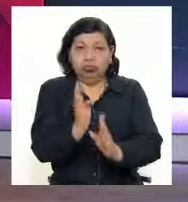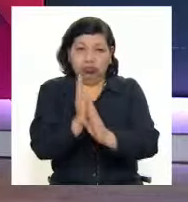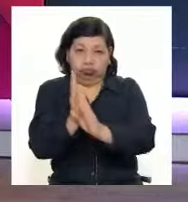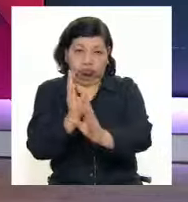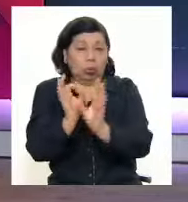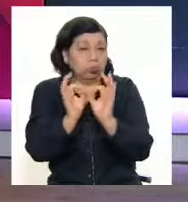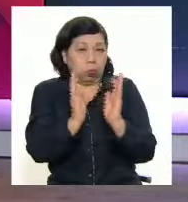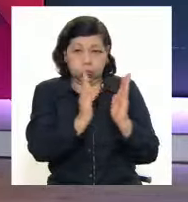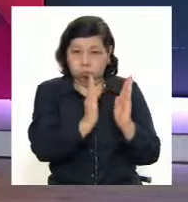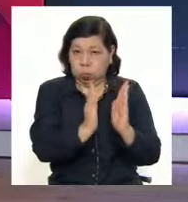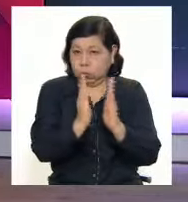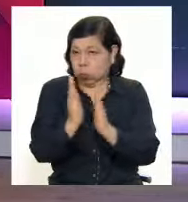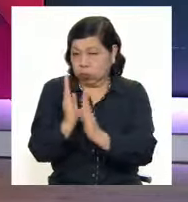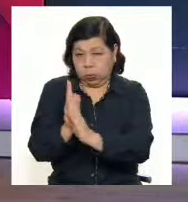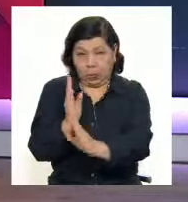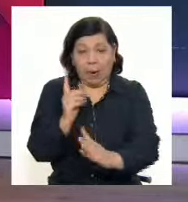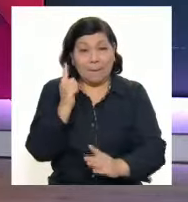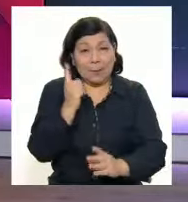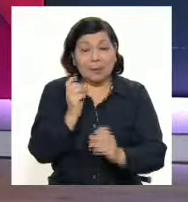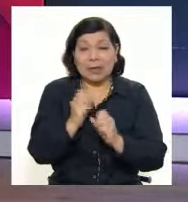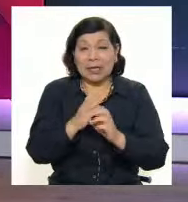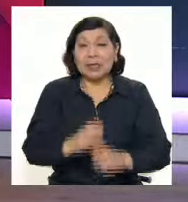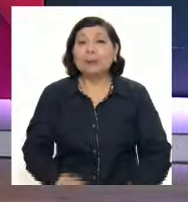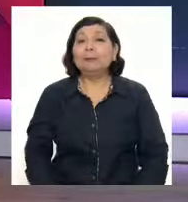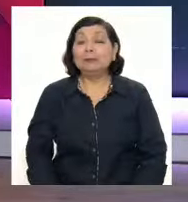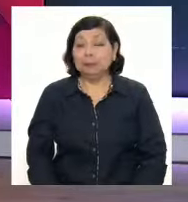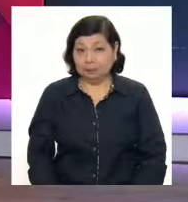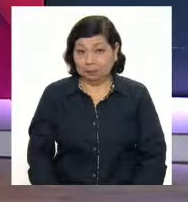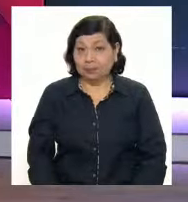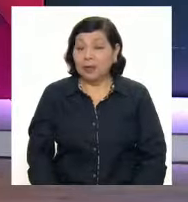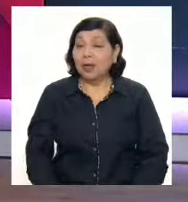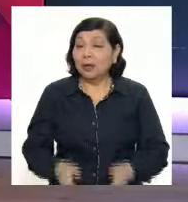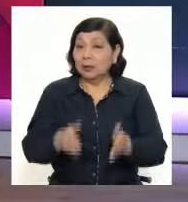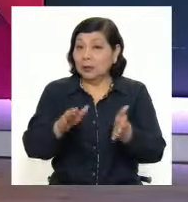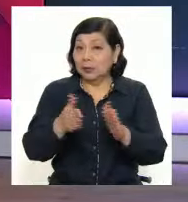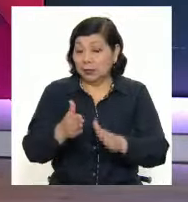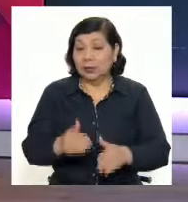como se registró en esta primera fecha, ¿no?, al velatorio de Alberto.